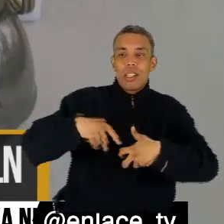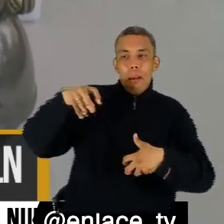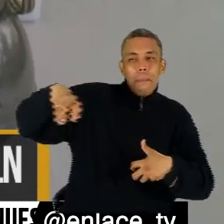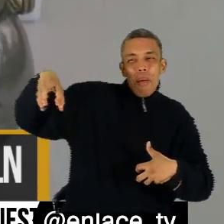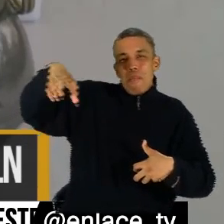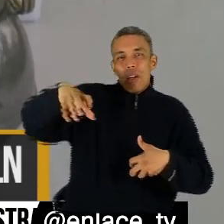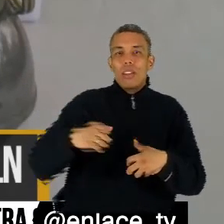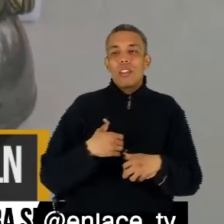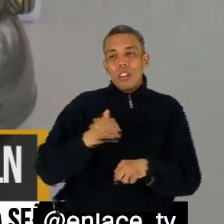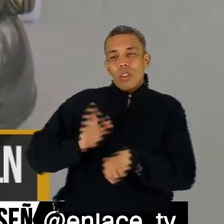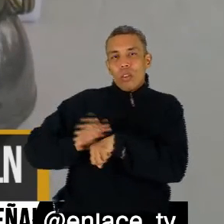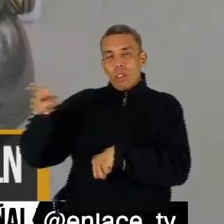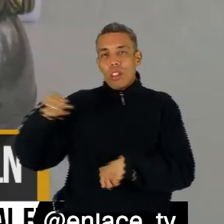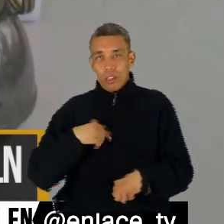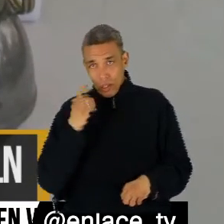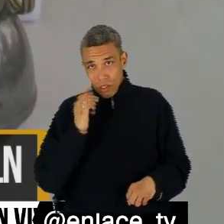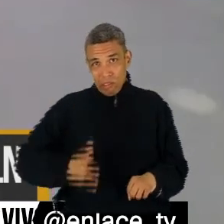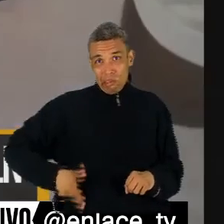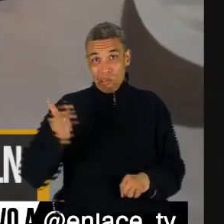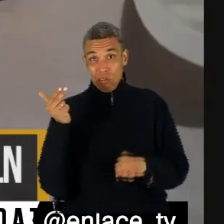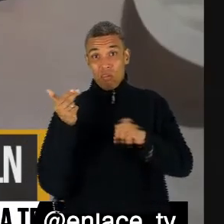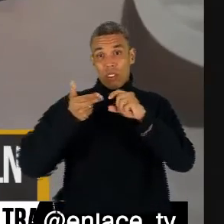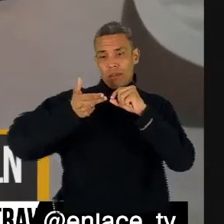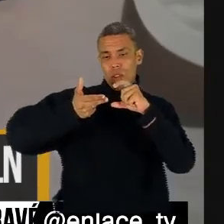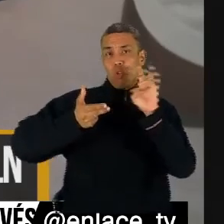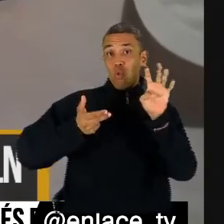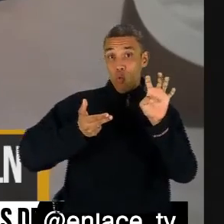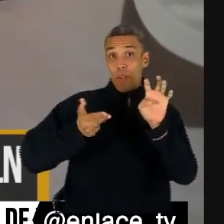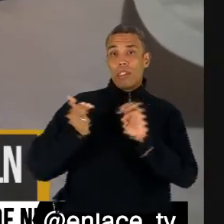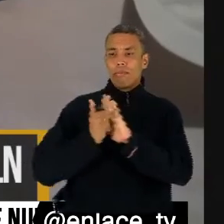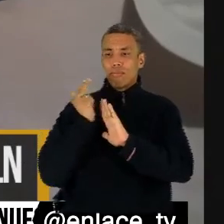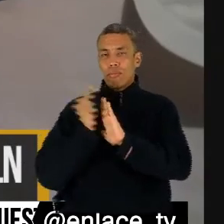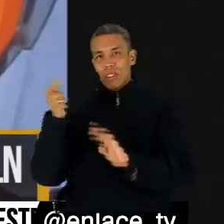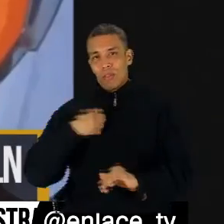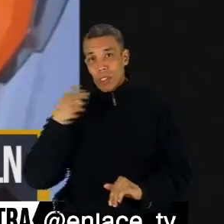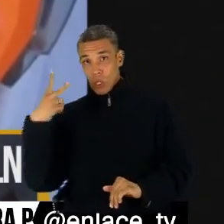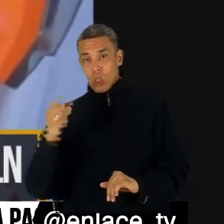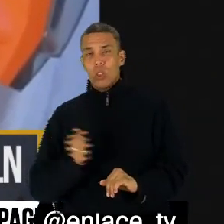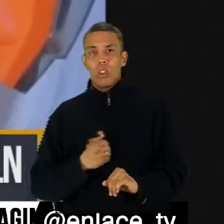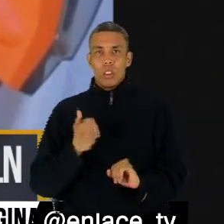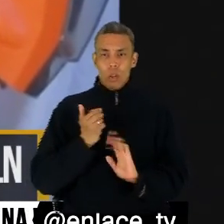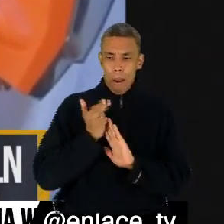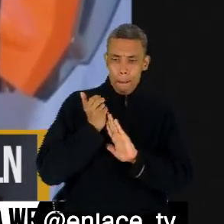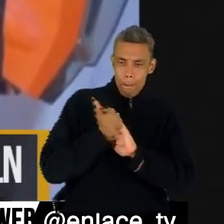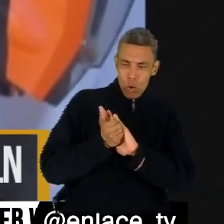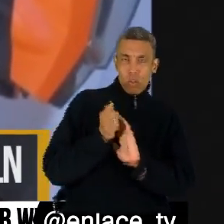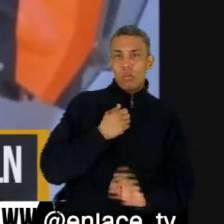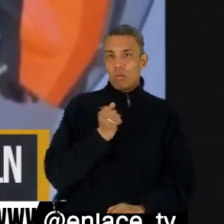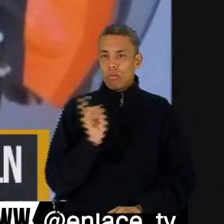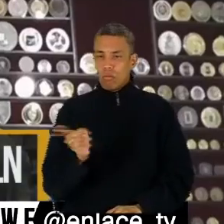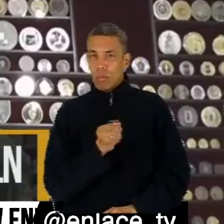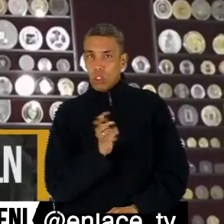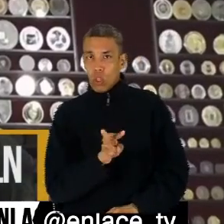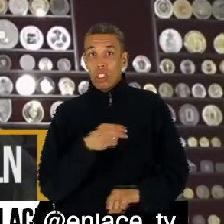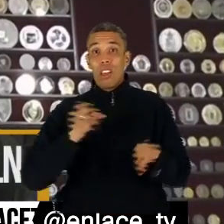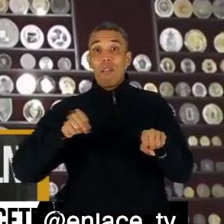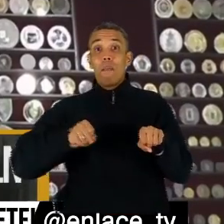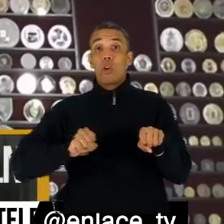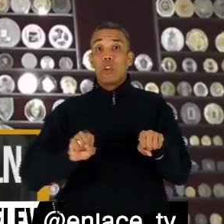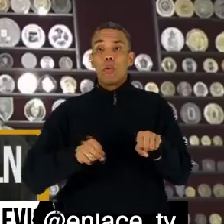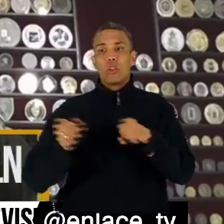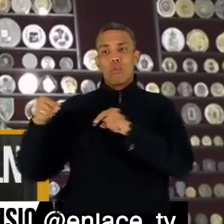milímetros, 12 cartuchos, 2 granadas de fragmentación, 2 radios de comunicación y les fueron inmovilizadas 2 motocicletas. En lo corrido